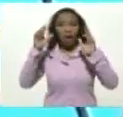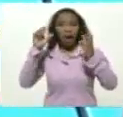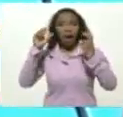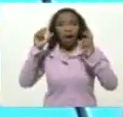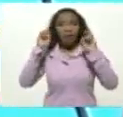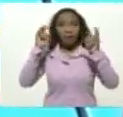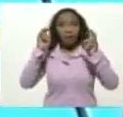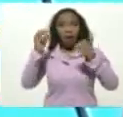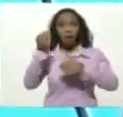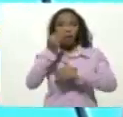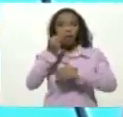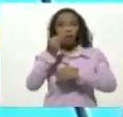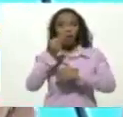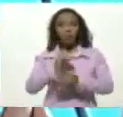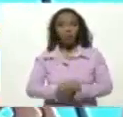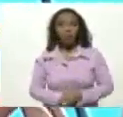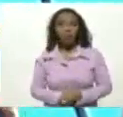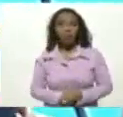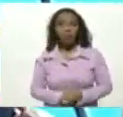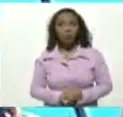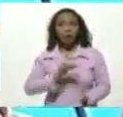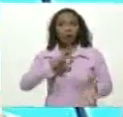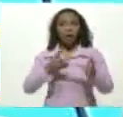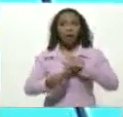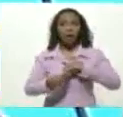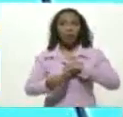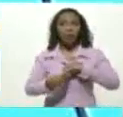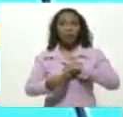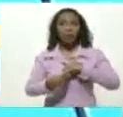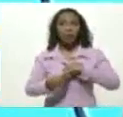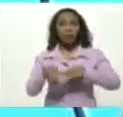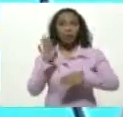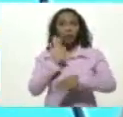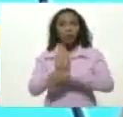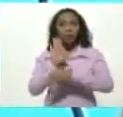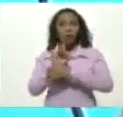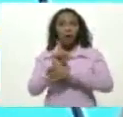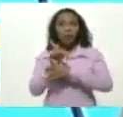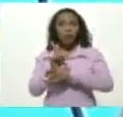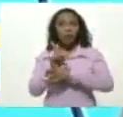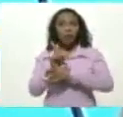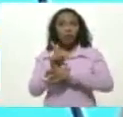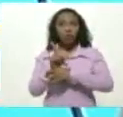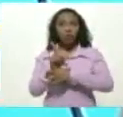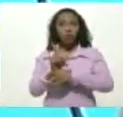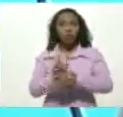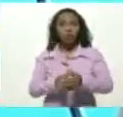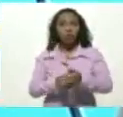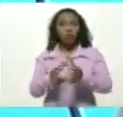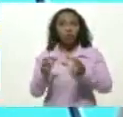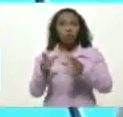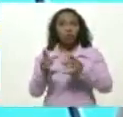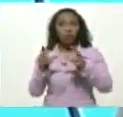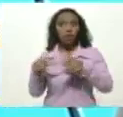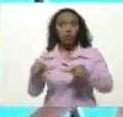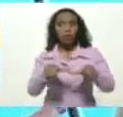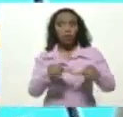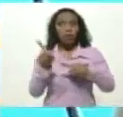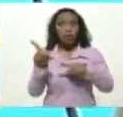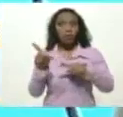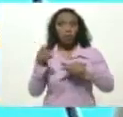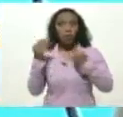alimentación el CLAP y la proteína a estos sectores de mayor vulnerabilidad. Eso como